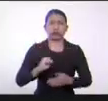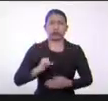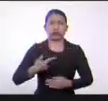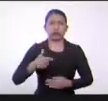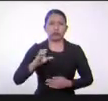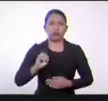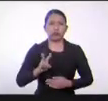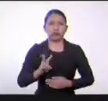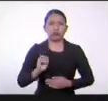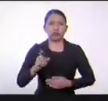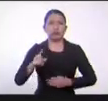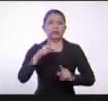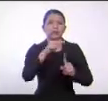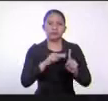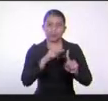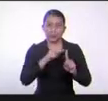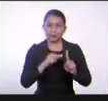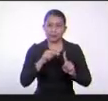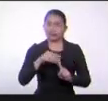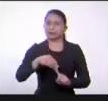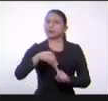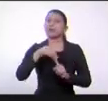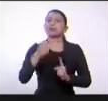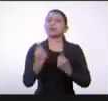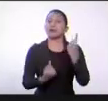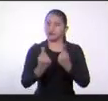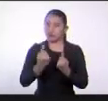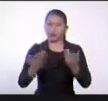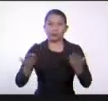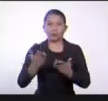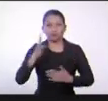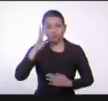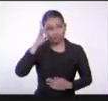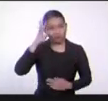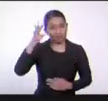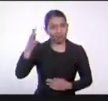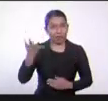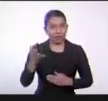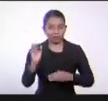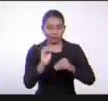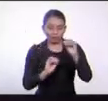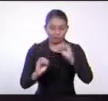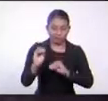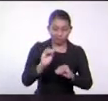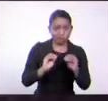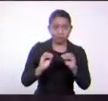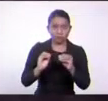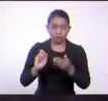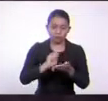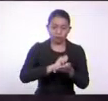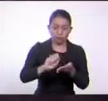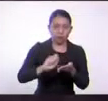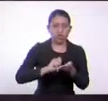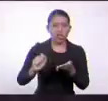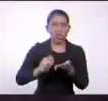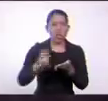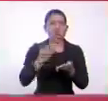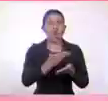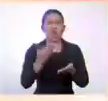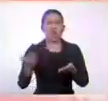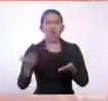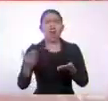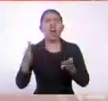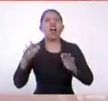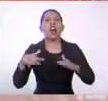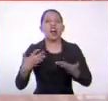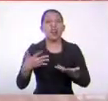cuya característica principal es la creación de relatos especulativos que giran en torno al impacto de